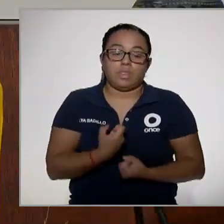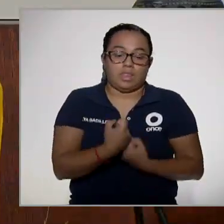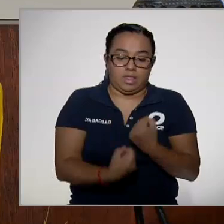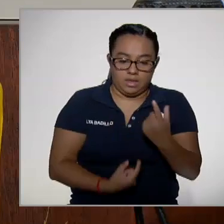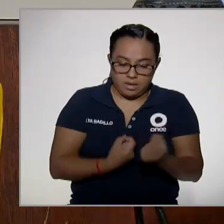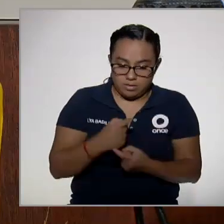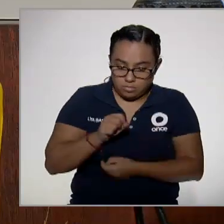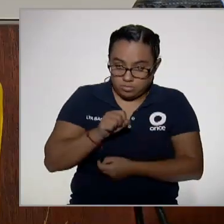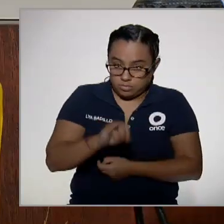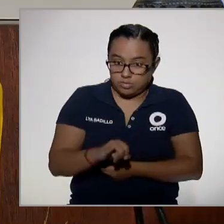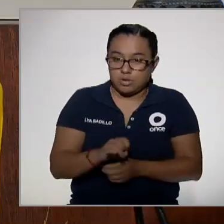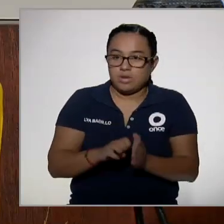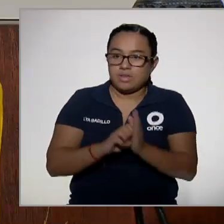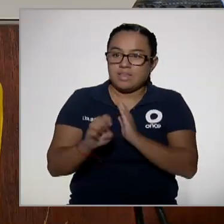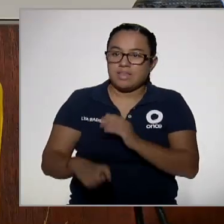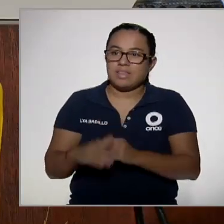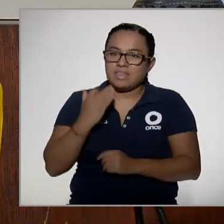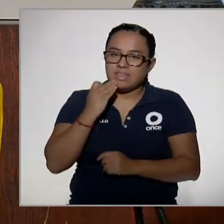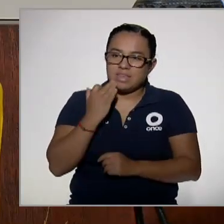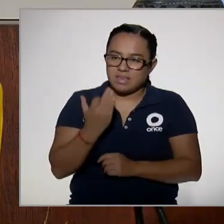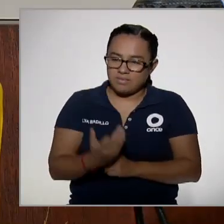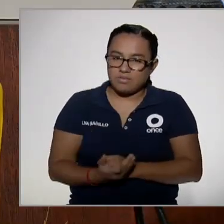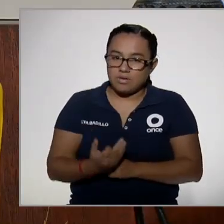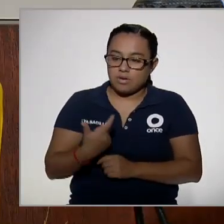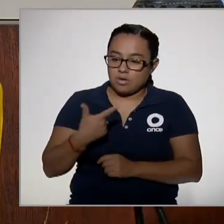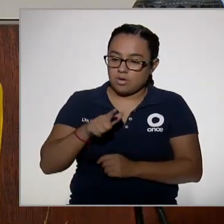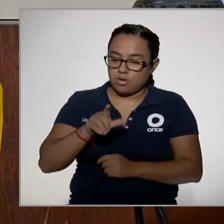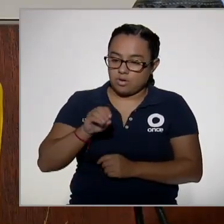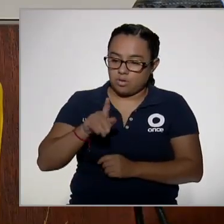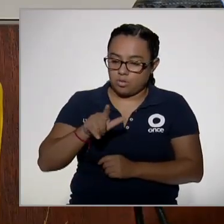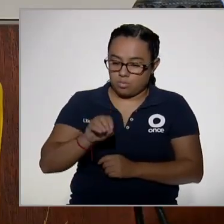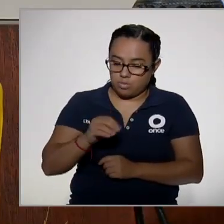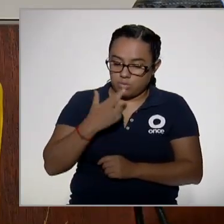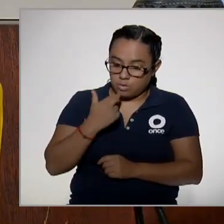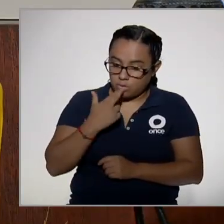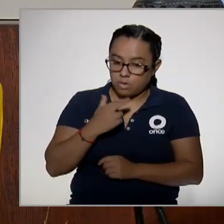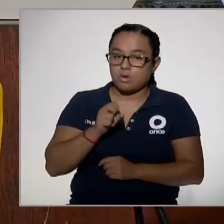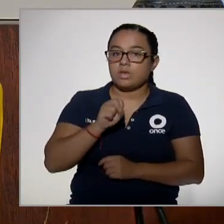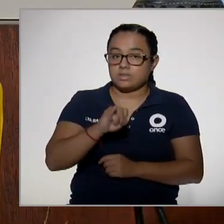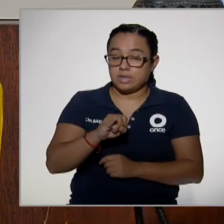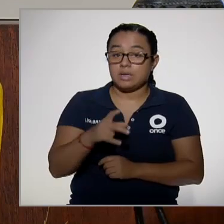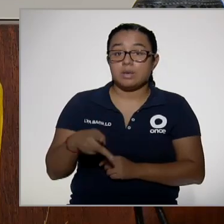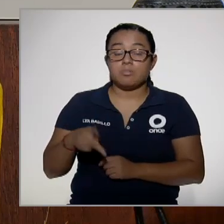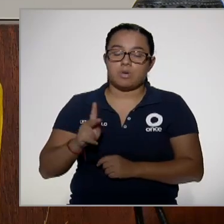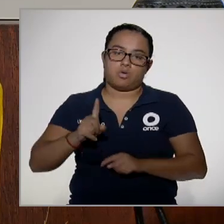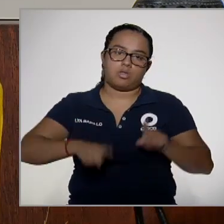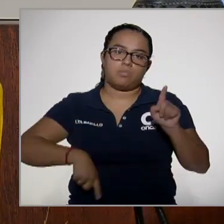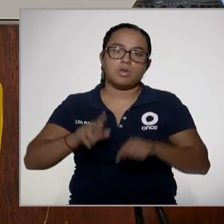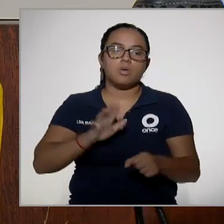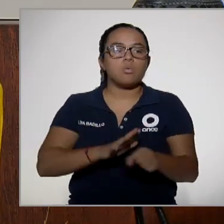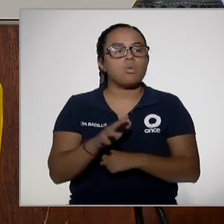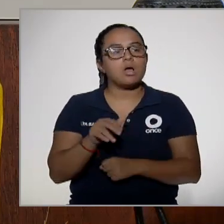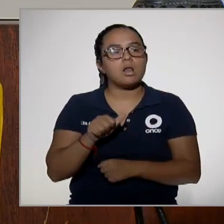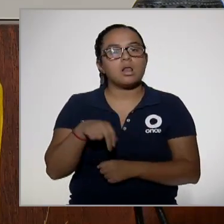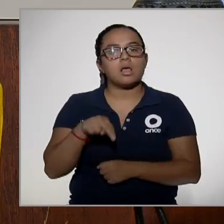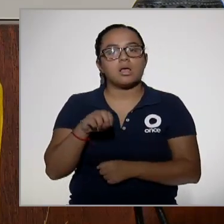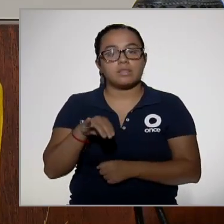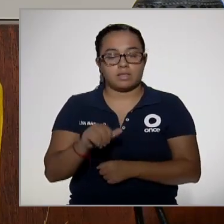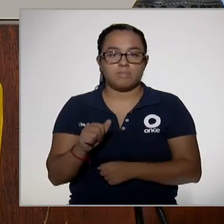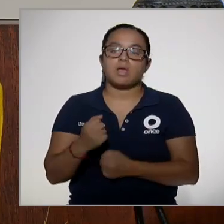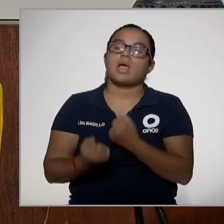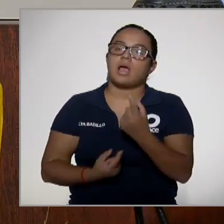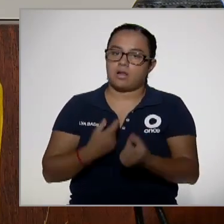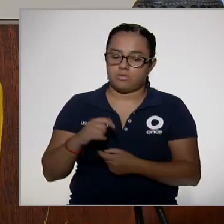sobre todo de formaciones de eritrocitos o de glóbulos rojos que es lo mismo sí pero dependiendo de cuál anemia entonces algunas y